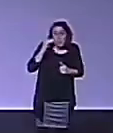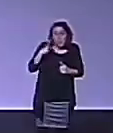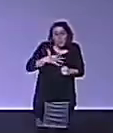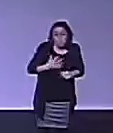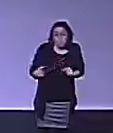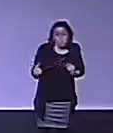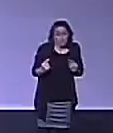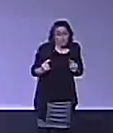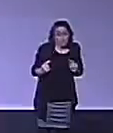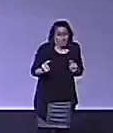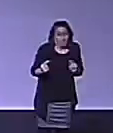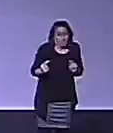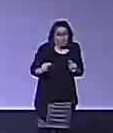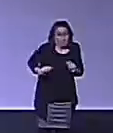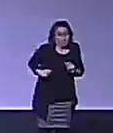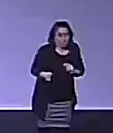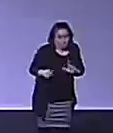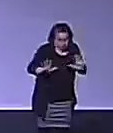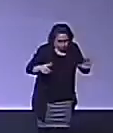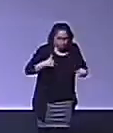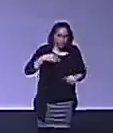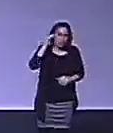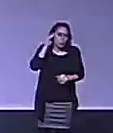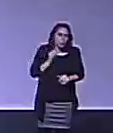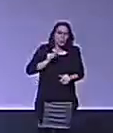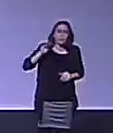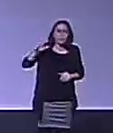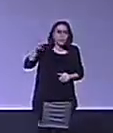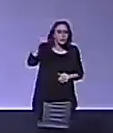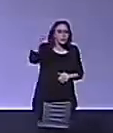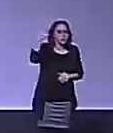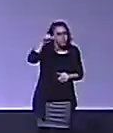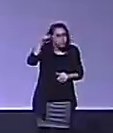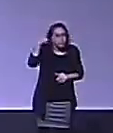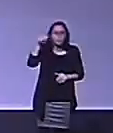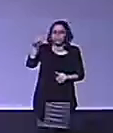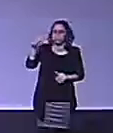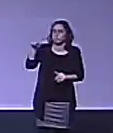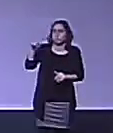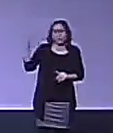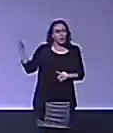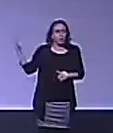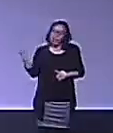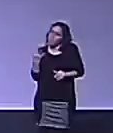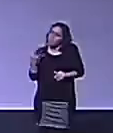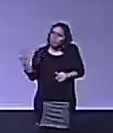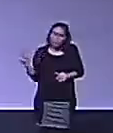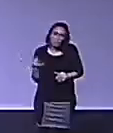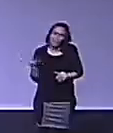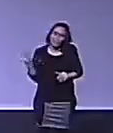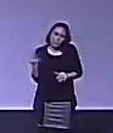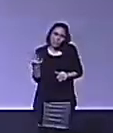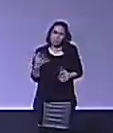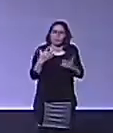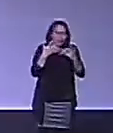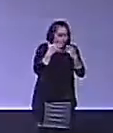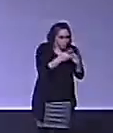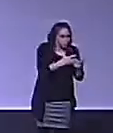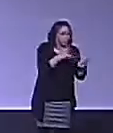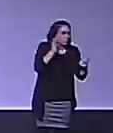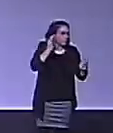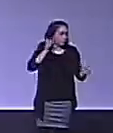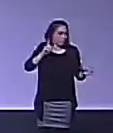pero yo soy de los que creen firmemente que los hombres nos tenemos que sumar a estas batallas,